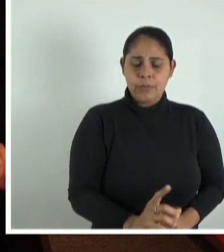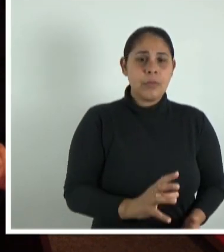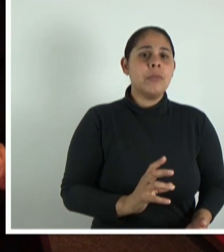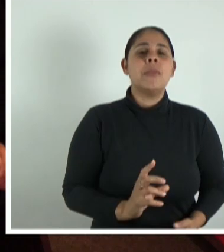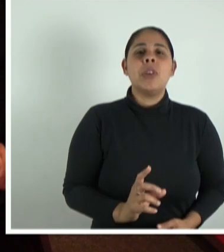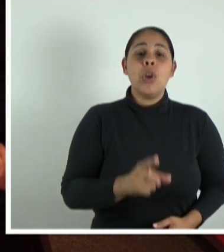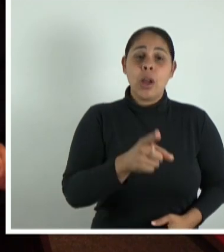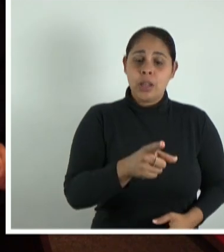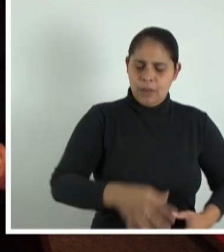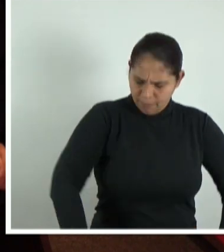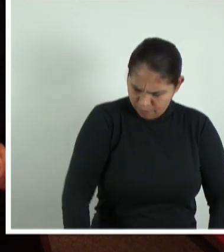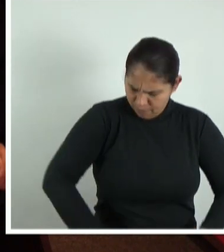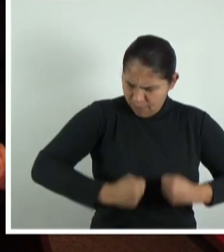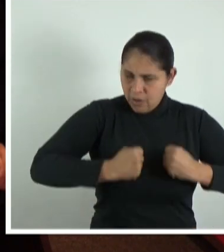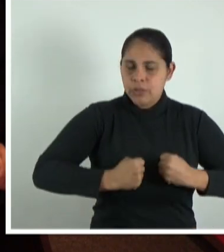fortalecer.